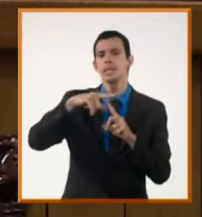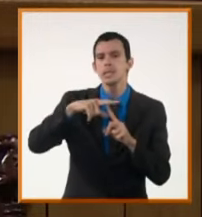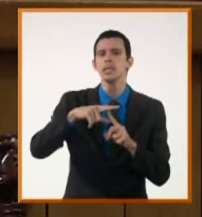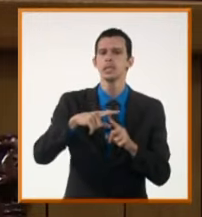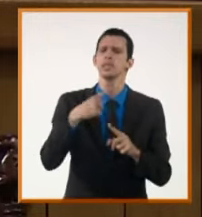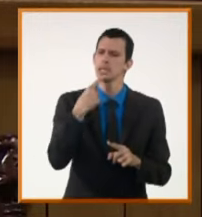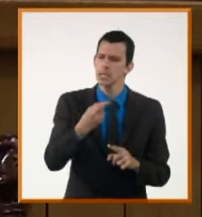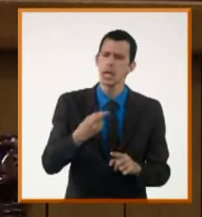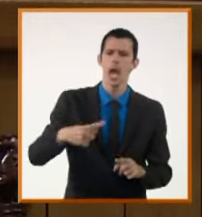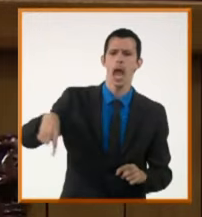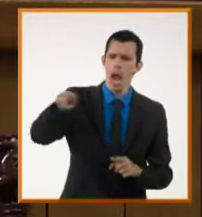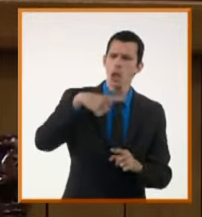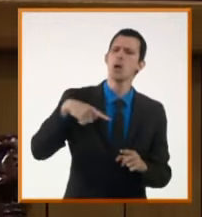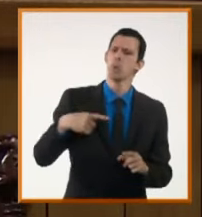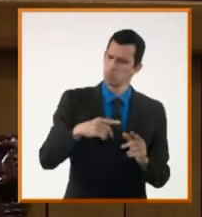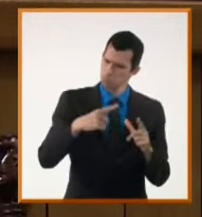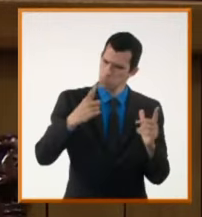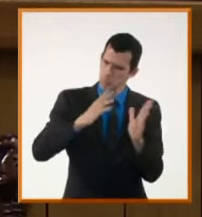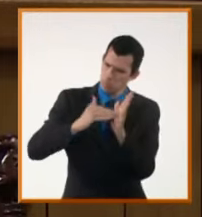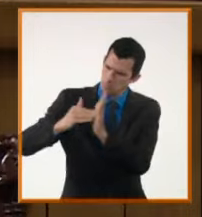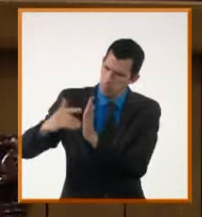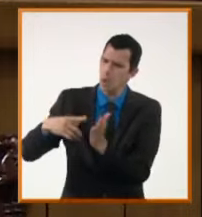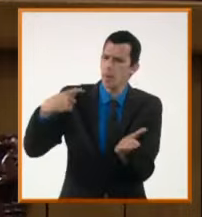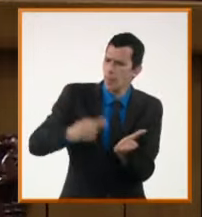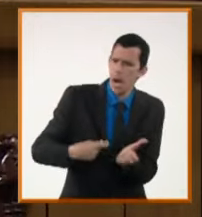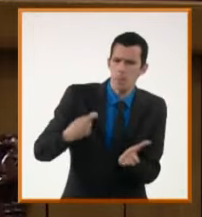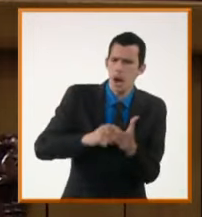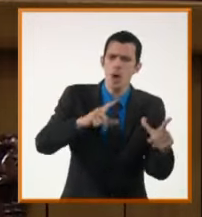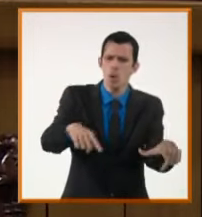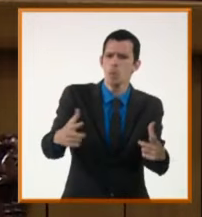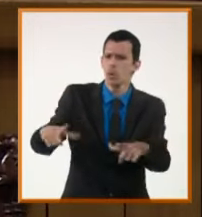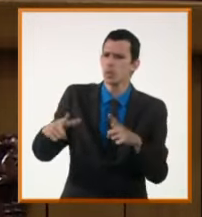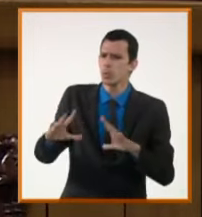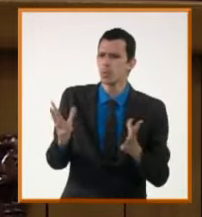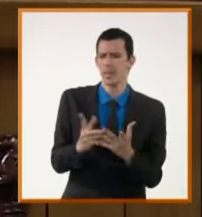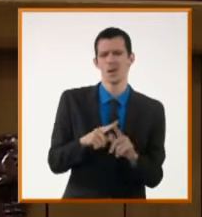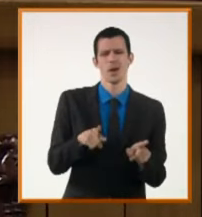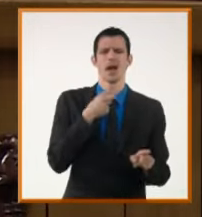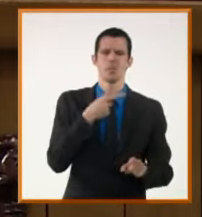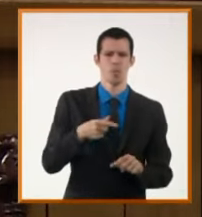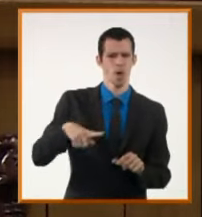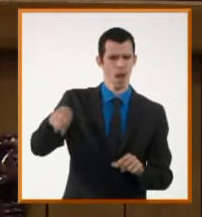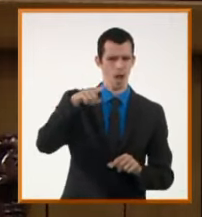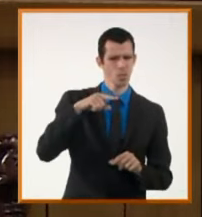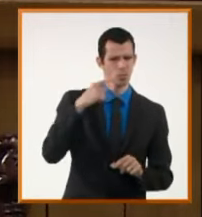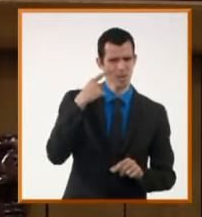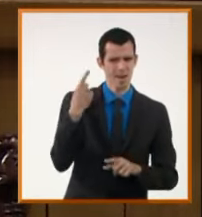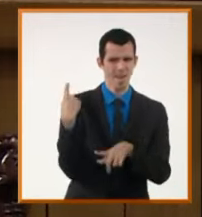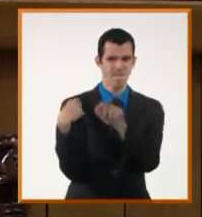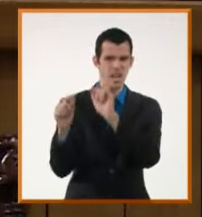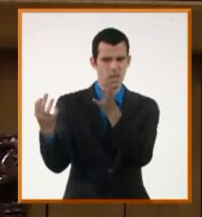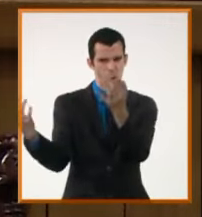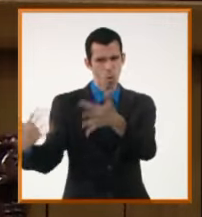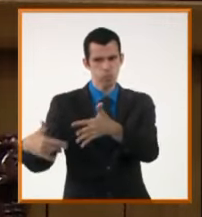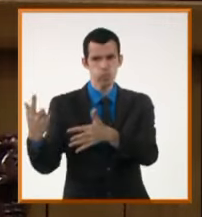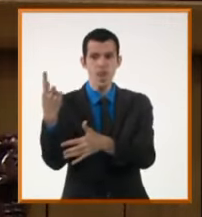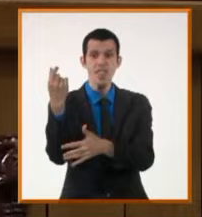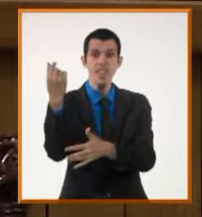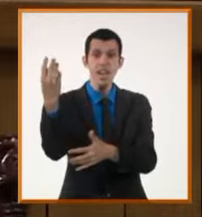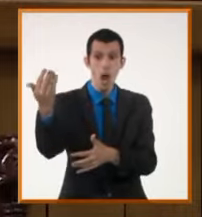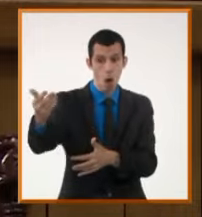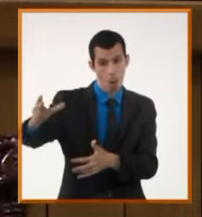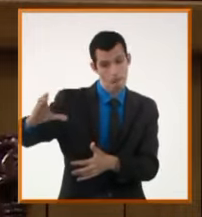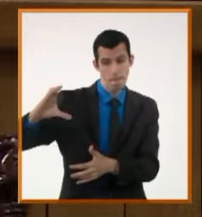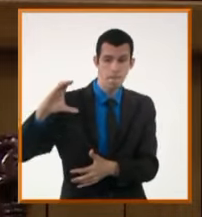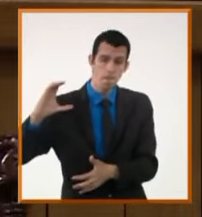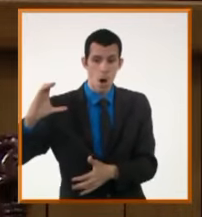pagando? En muchos casos la cantidad de decenas y decenas de millones no está por la evasión, sino está por